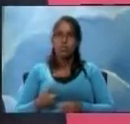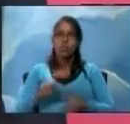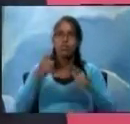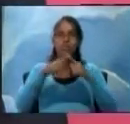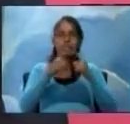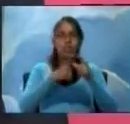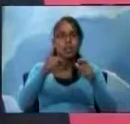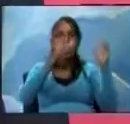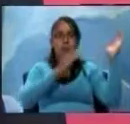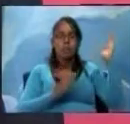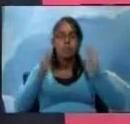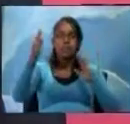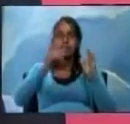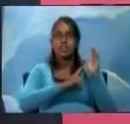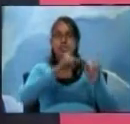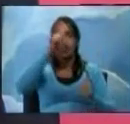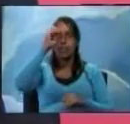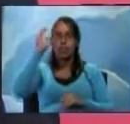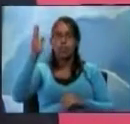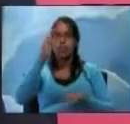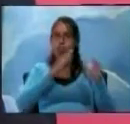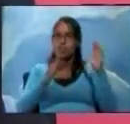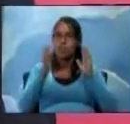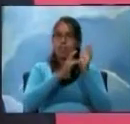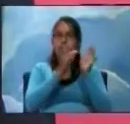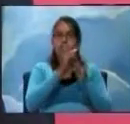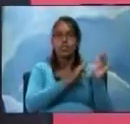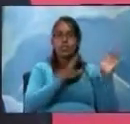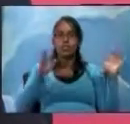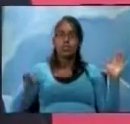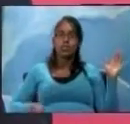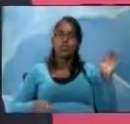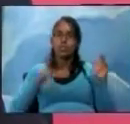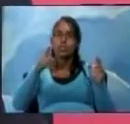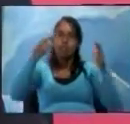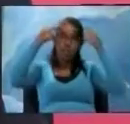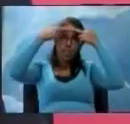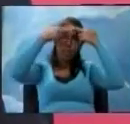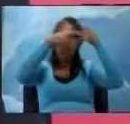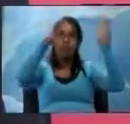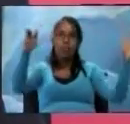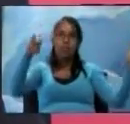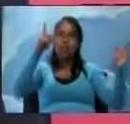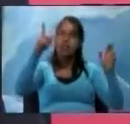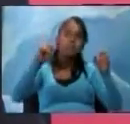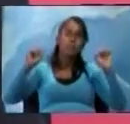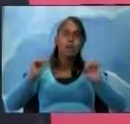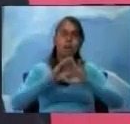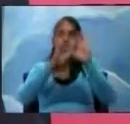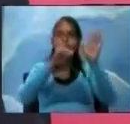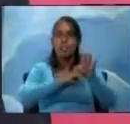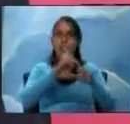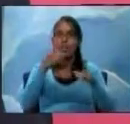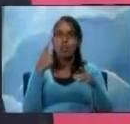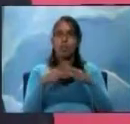Resulta que la presencia de Dios, la presencia de Jesús, se revela, se manifiesta a través de cualquier ser